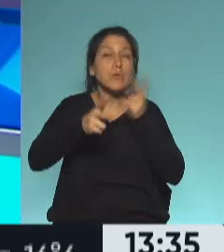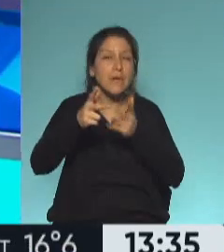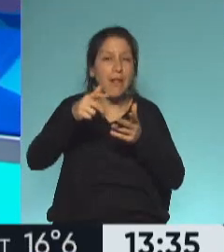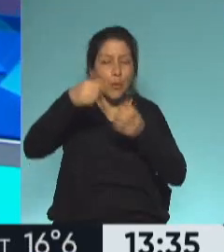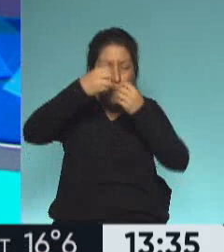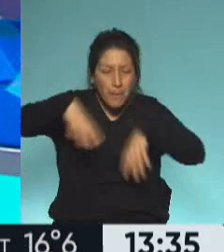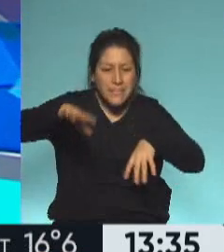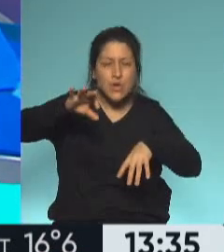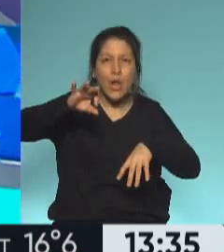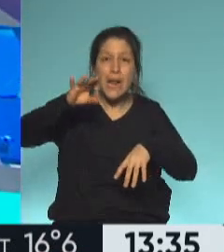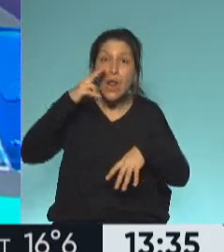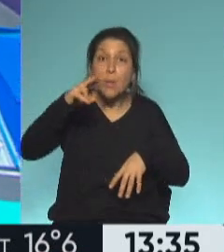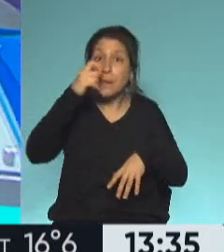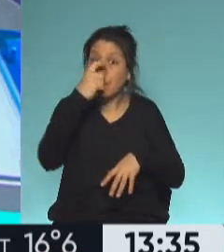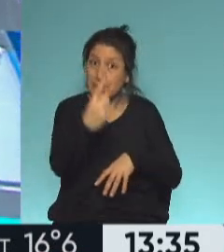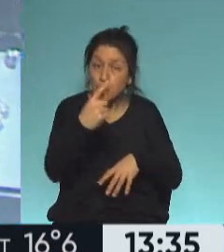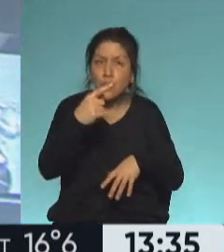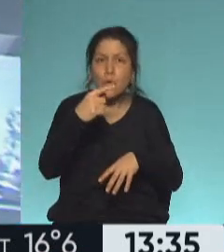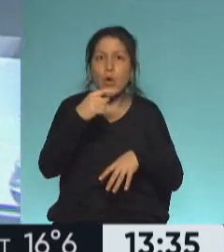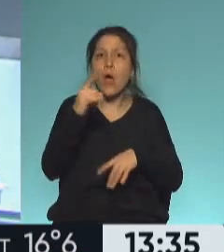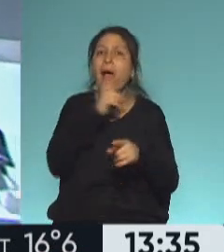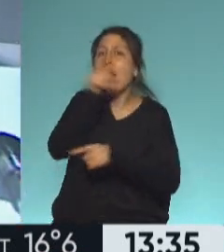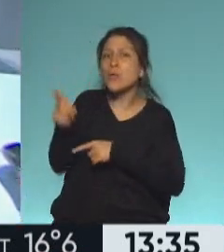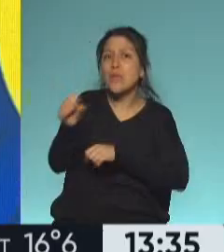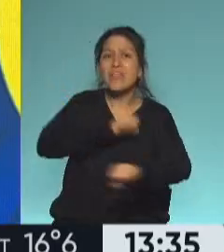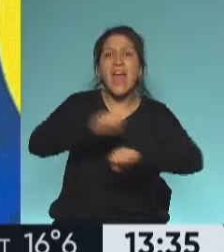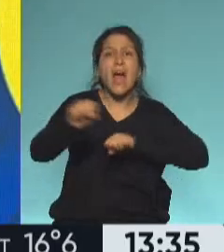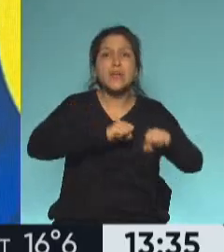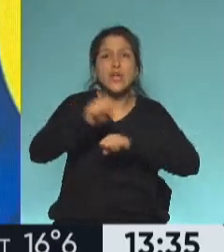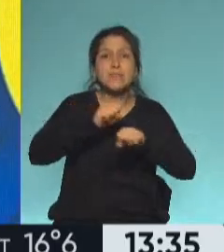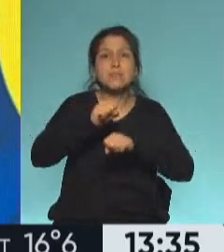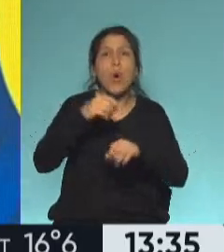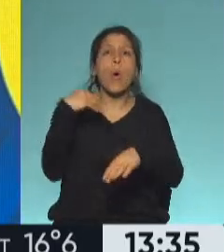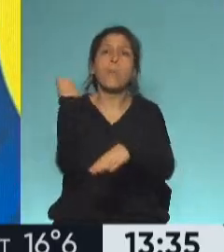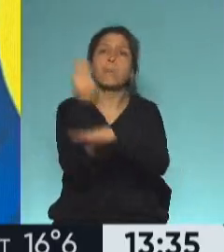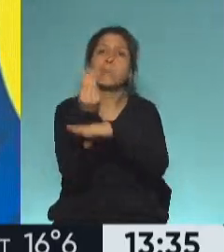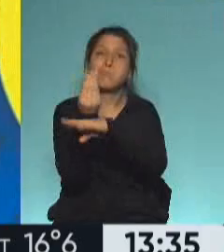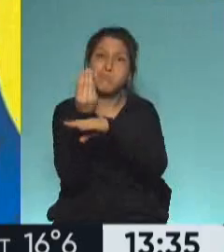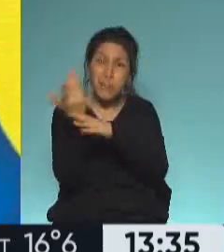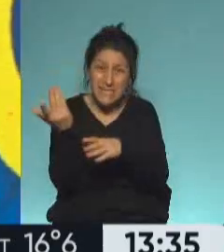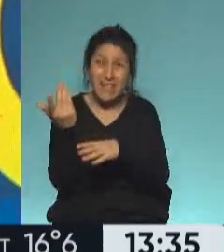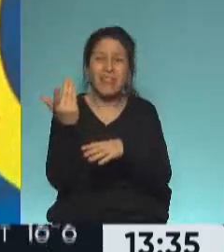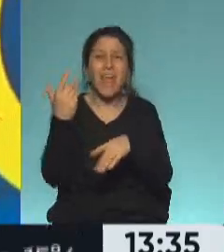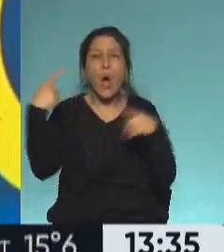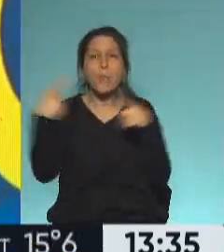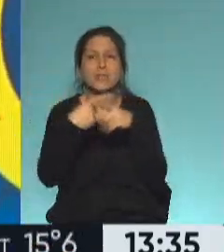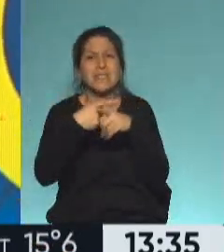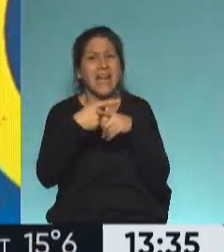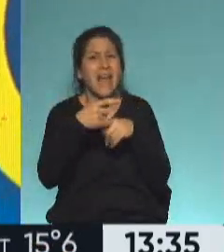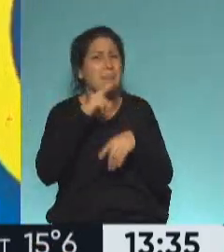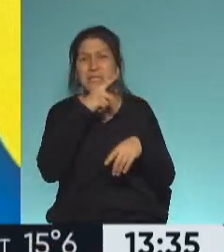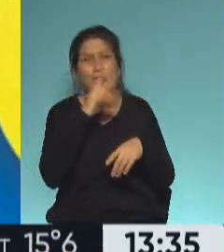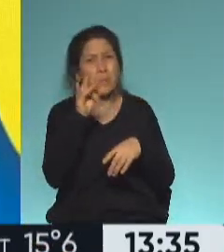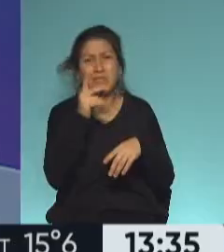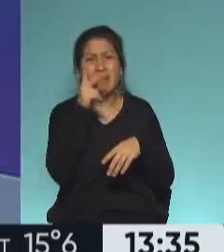donde acusan de terrorismo a la principal candidata opositora. No voy a decir ese apellido, Rulo, me parece muy complejo, pero voy a